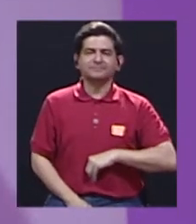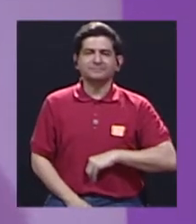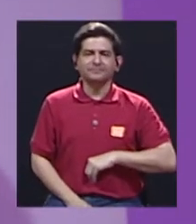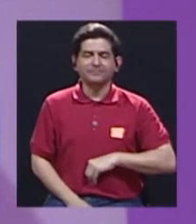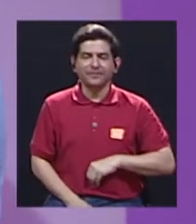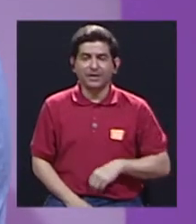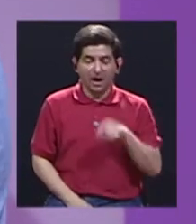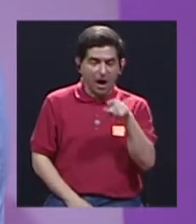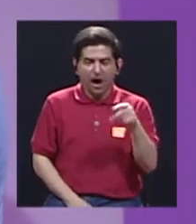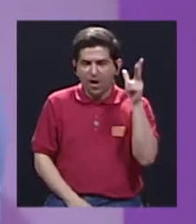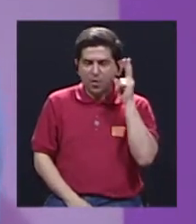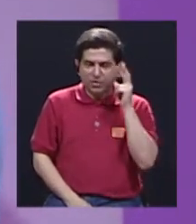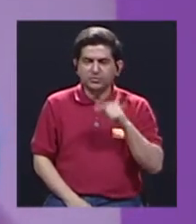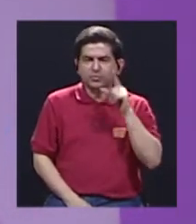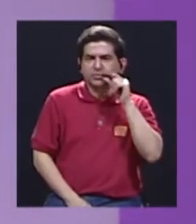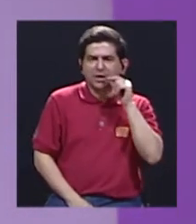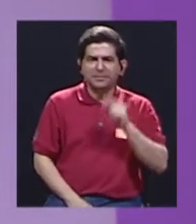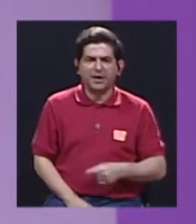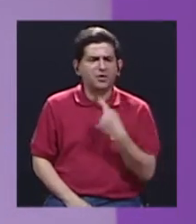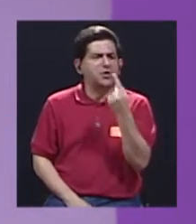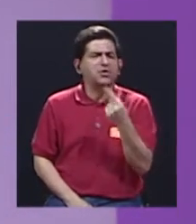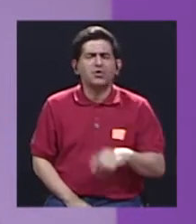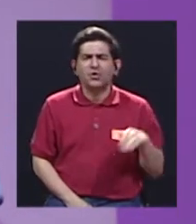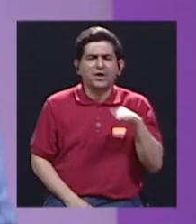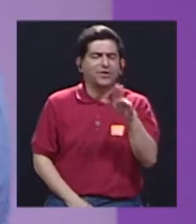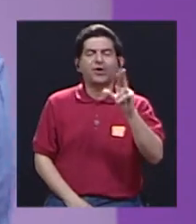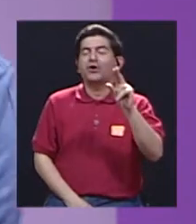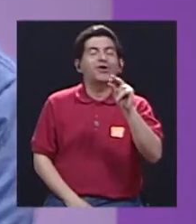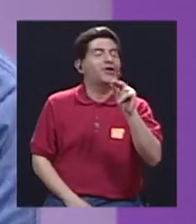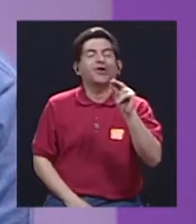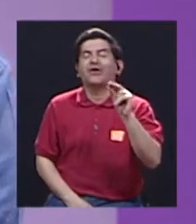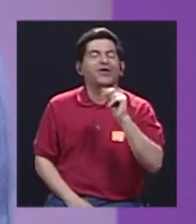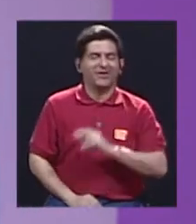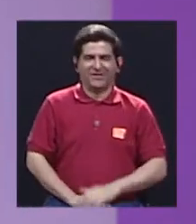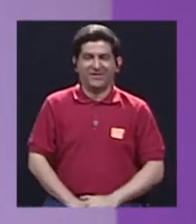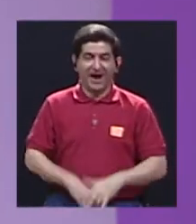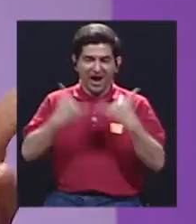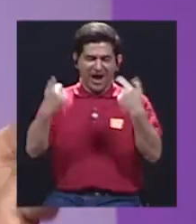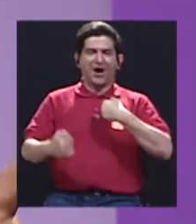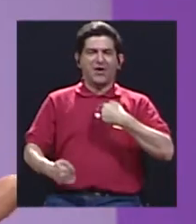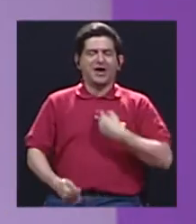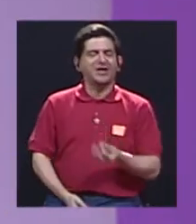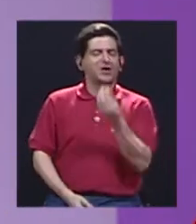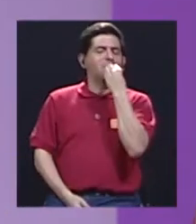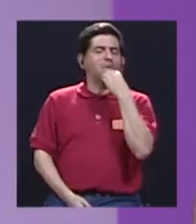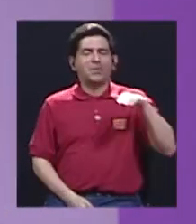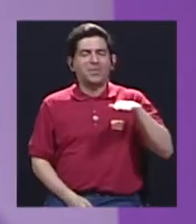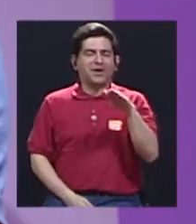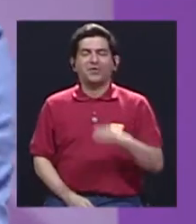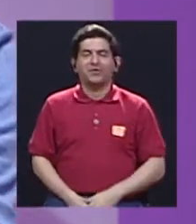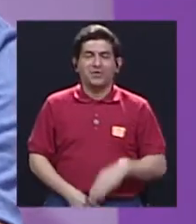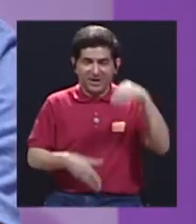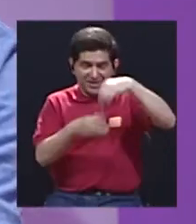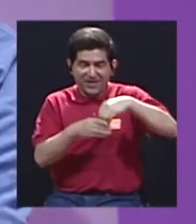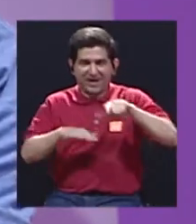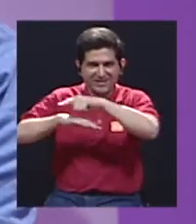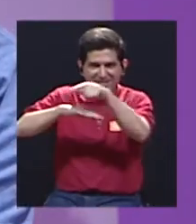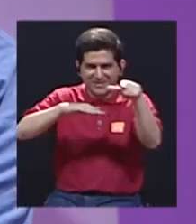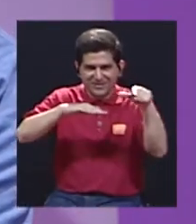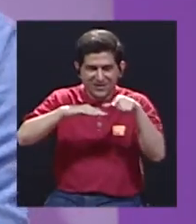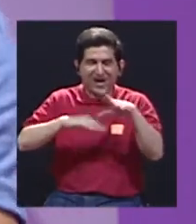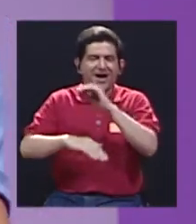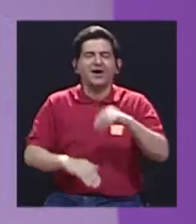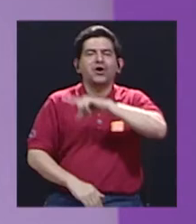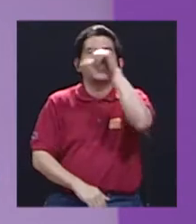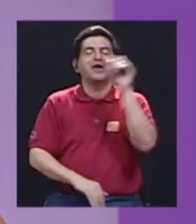cuando el búho que había escuchado las palabras del ratón verdad el búho dijo no no no no no ahora yo me comí el ratón con el lago y con la luna